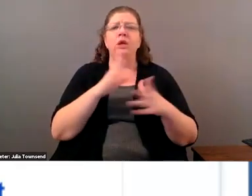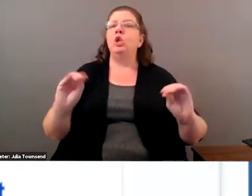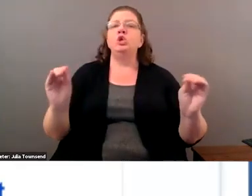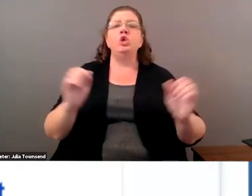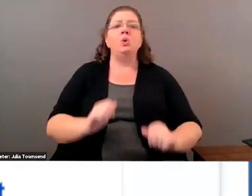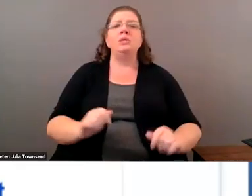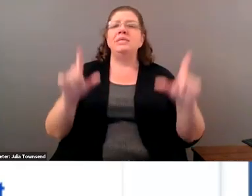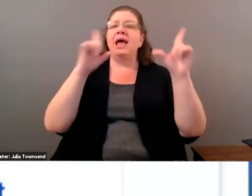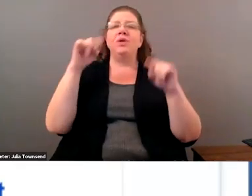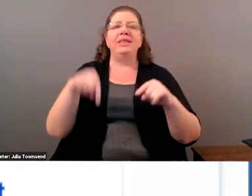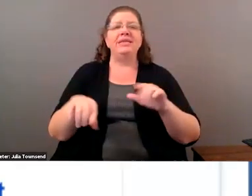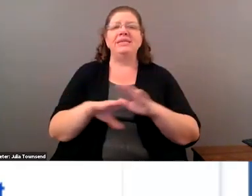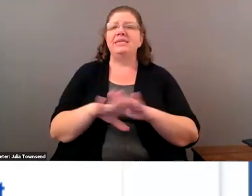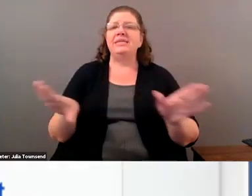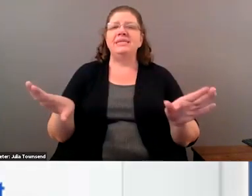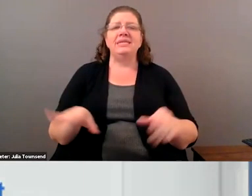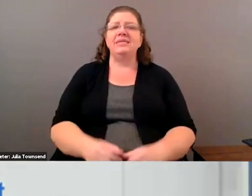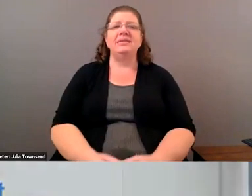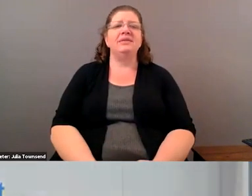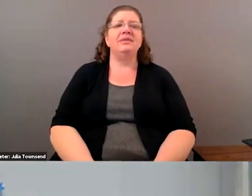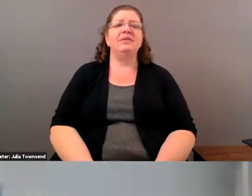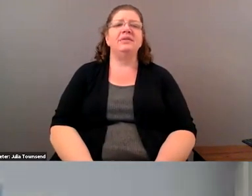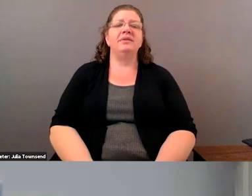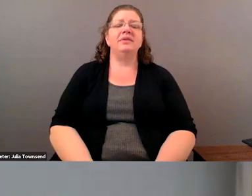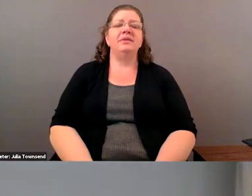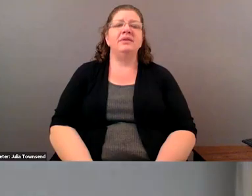presentación creo que esa no es